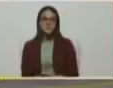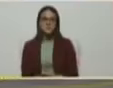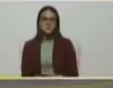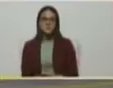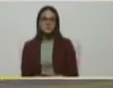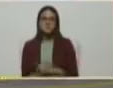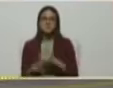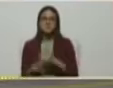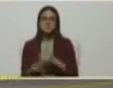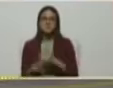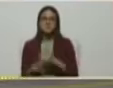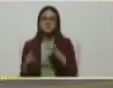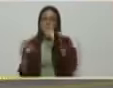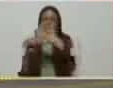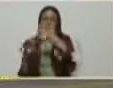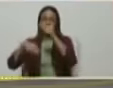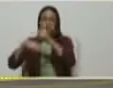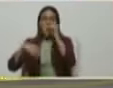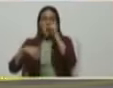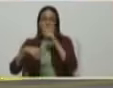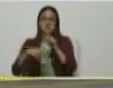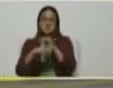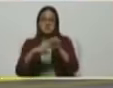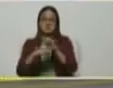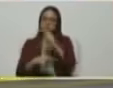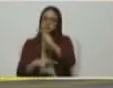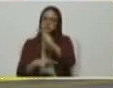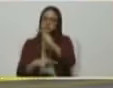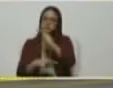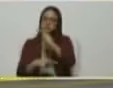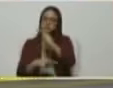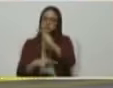Excelentísimo señor Stuart, amigo